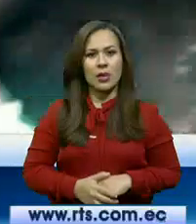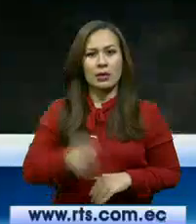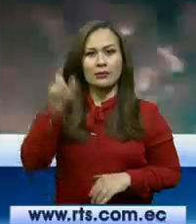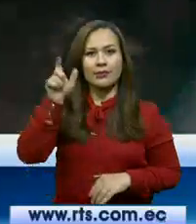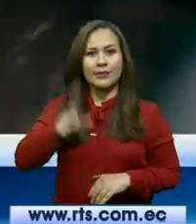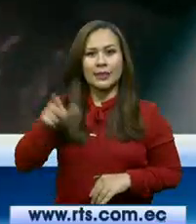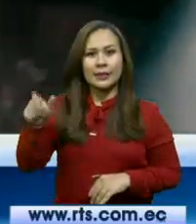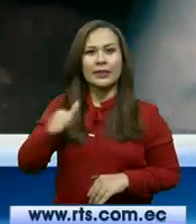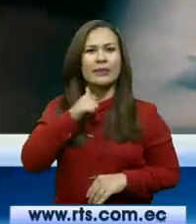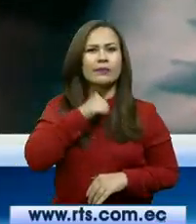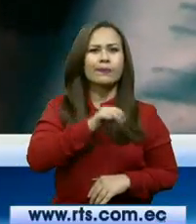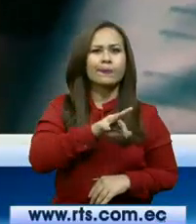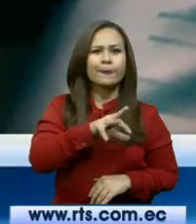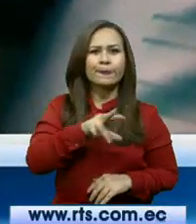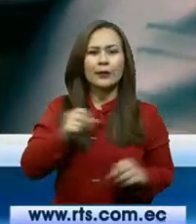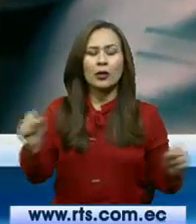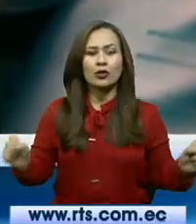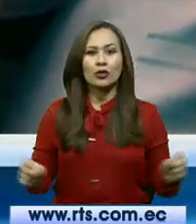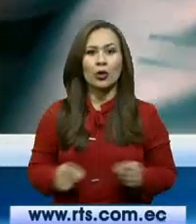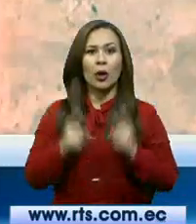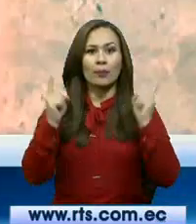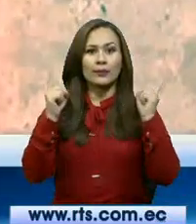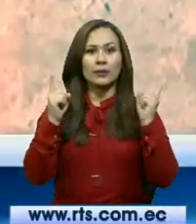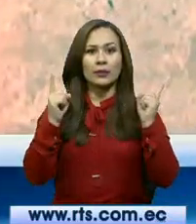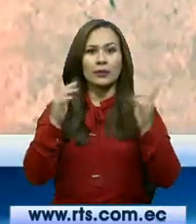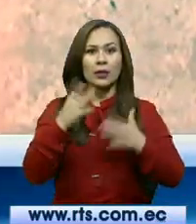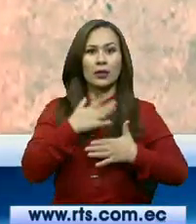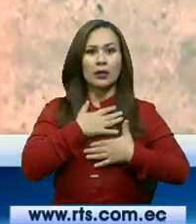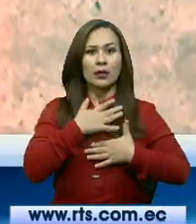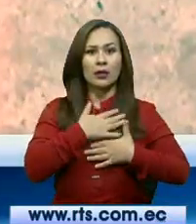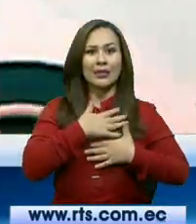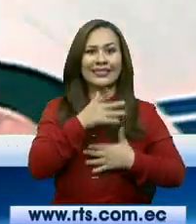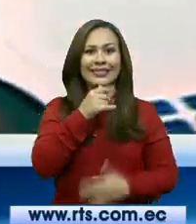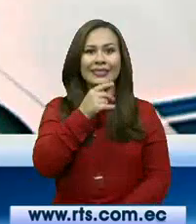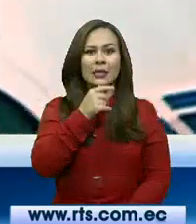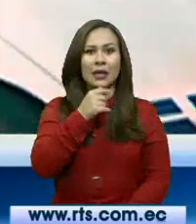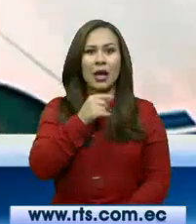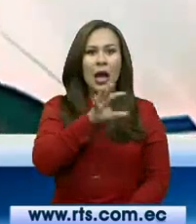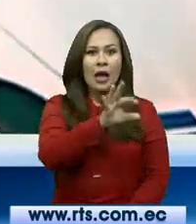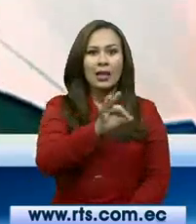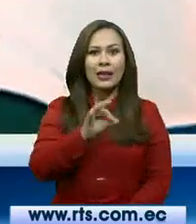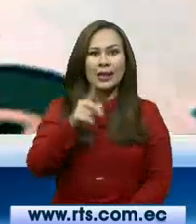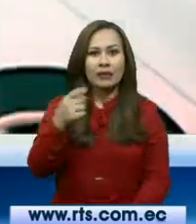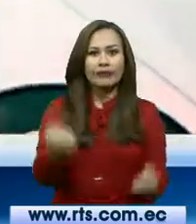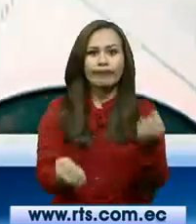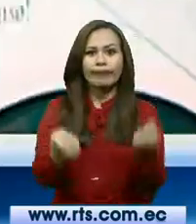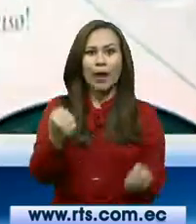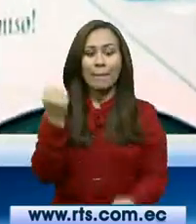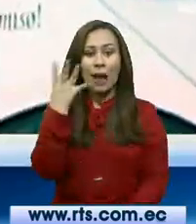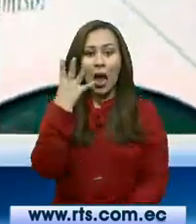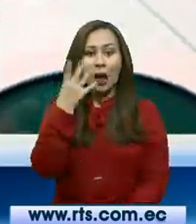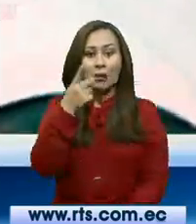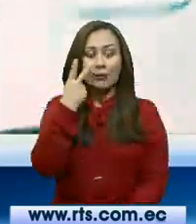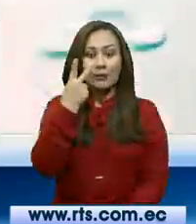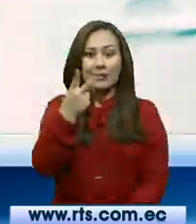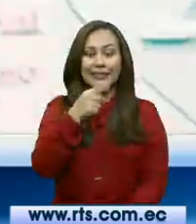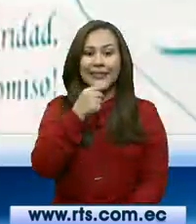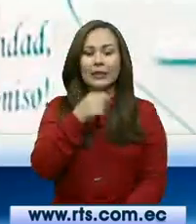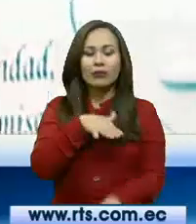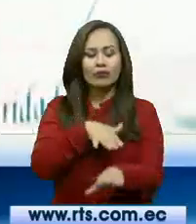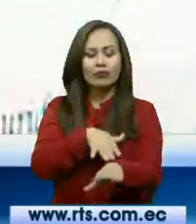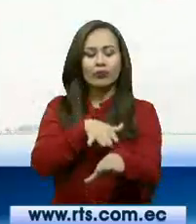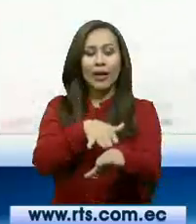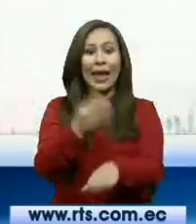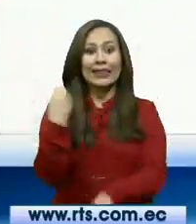Delincuentes actuaron de manera sorpresiva y avezada al escoger como blanco este patrullero policial que custodiaba y